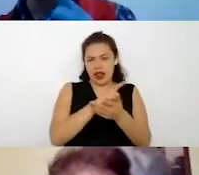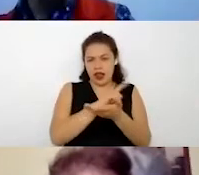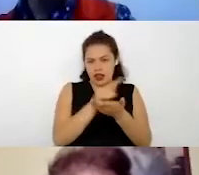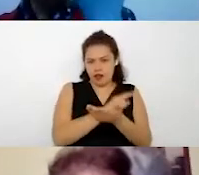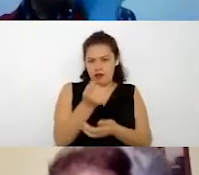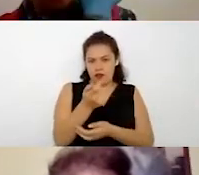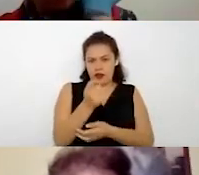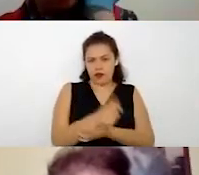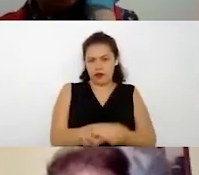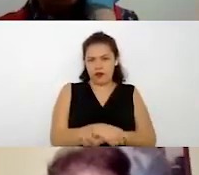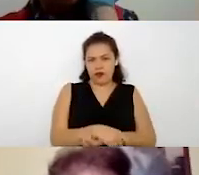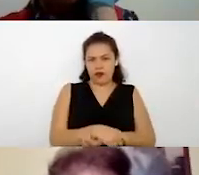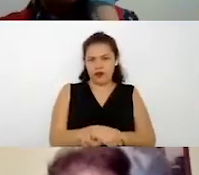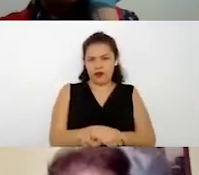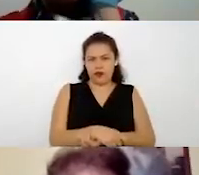¿Ok?